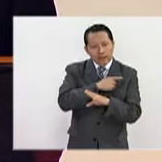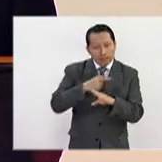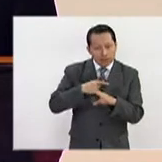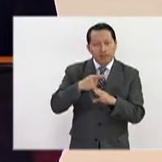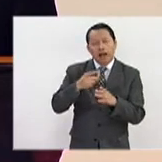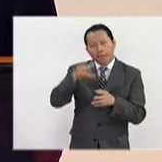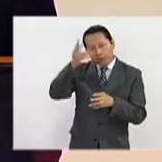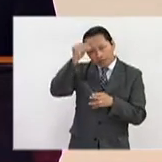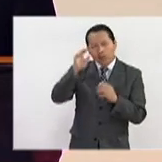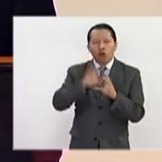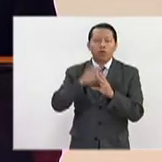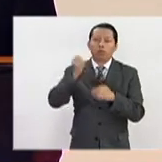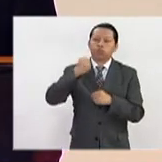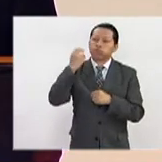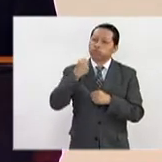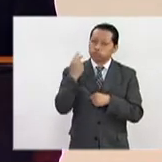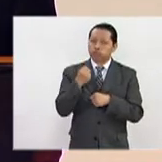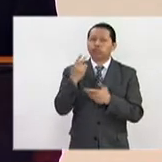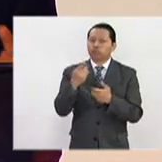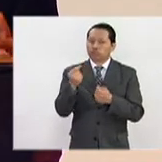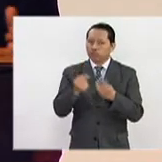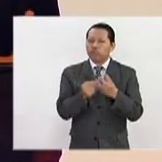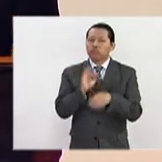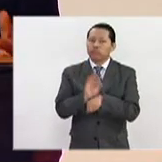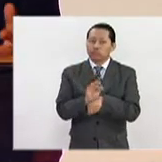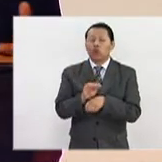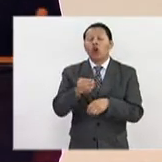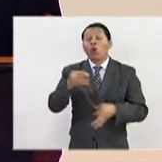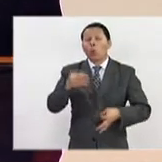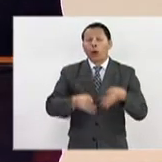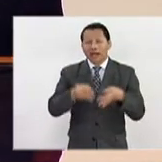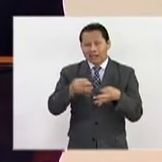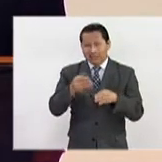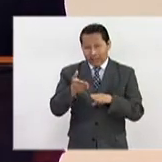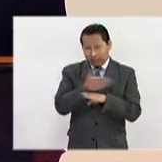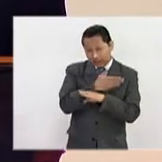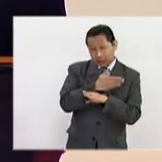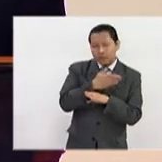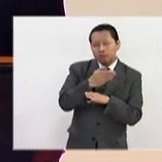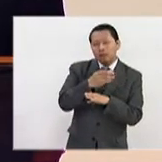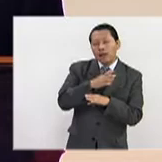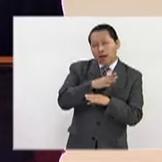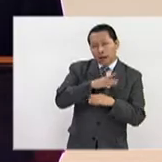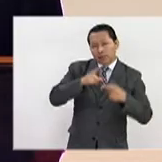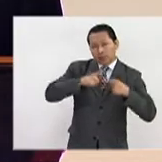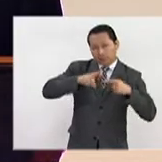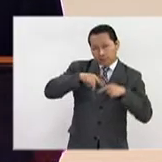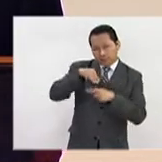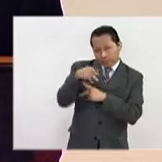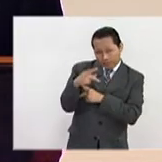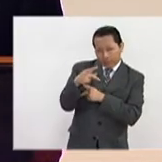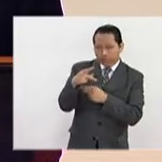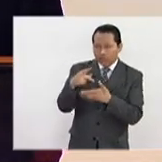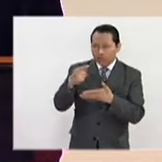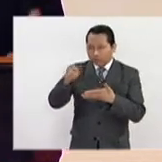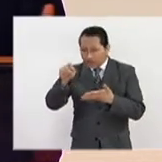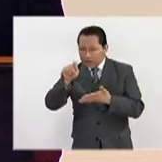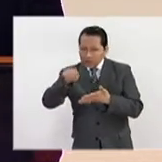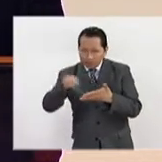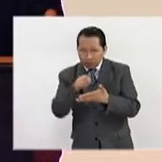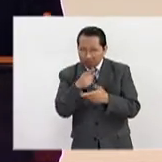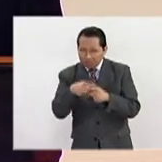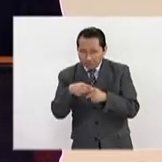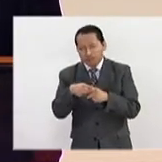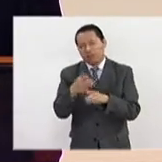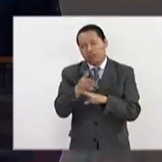argumentar. Y de jueces, que antes de palomear o tachonear el trabajo de los agentes del MP, tienen que aprender a